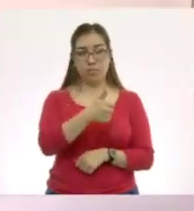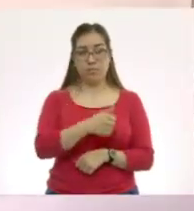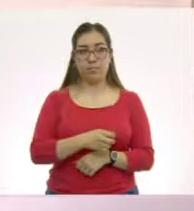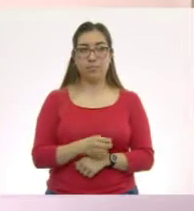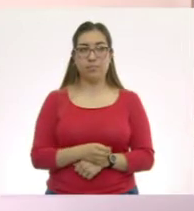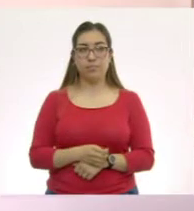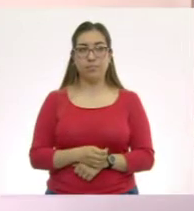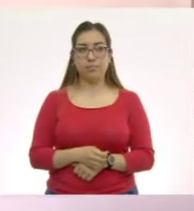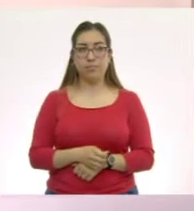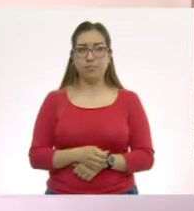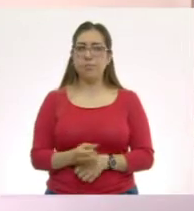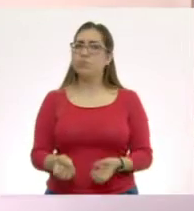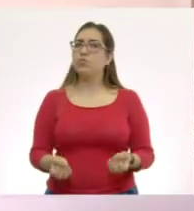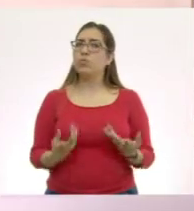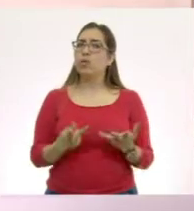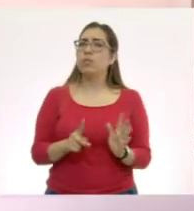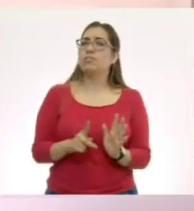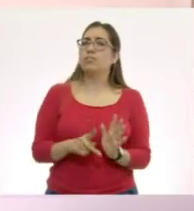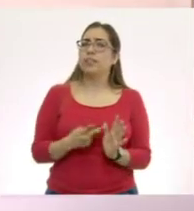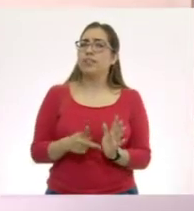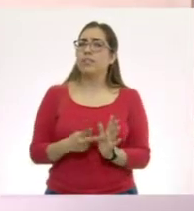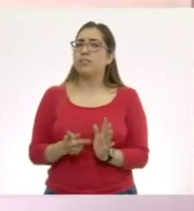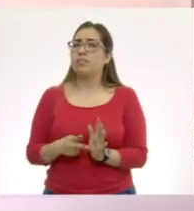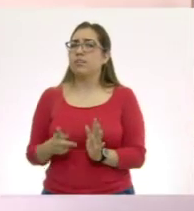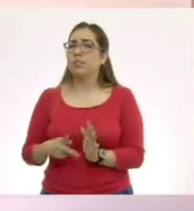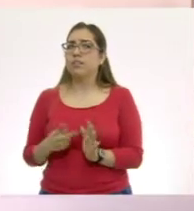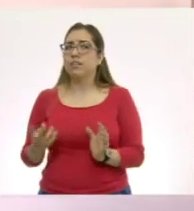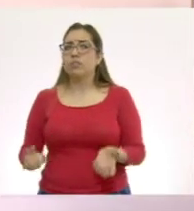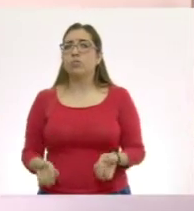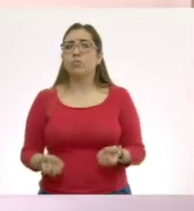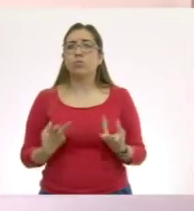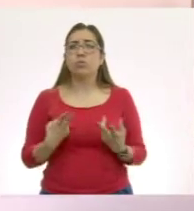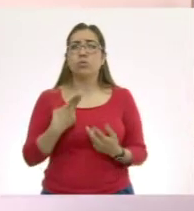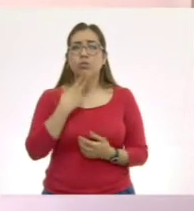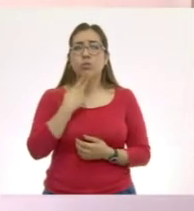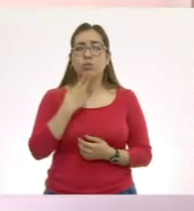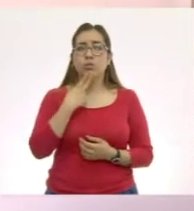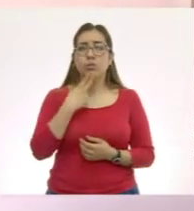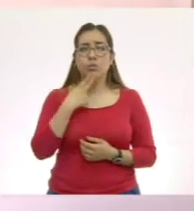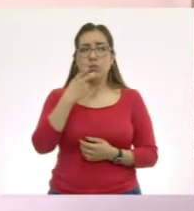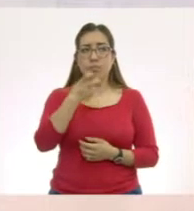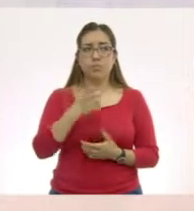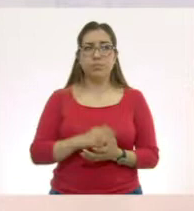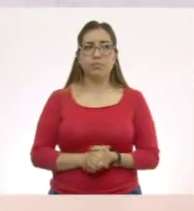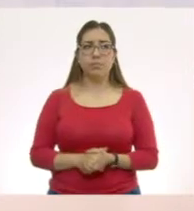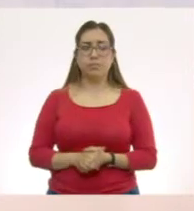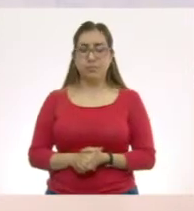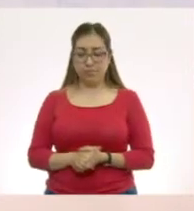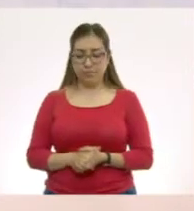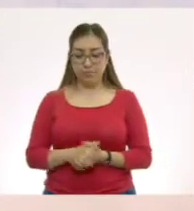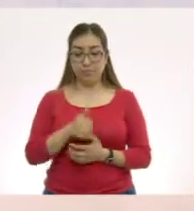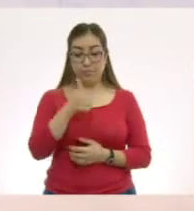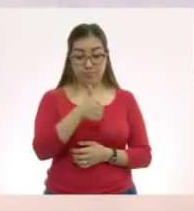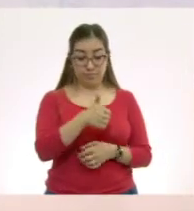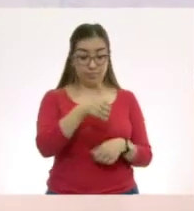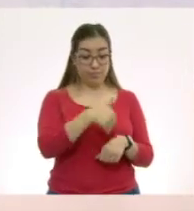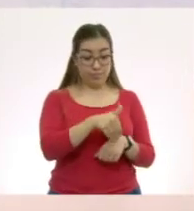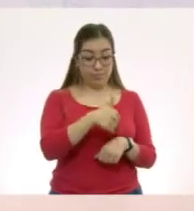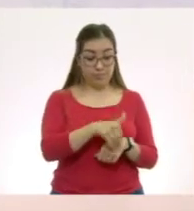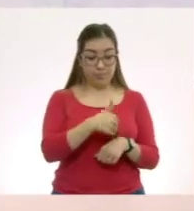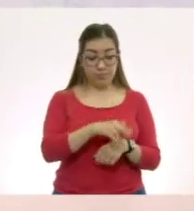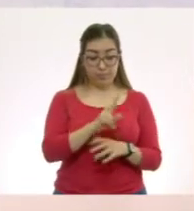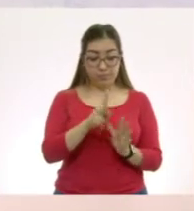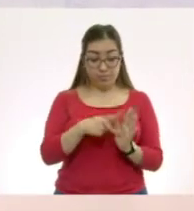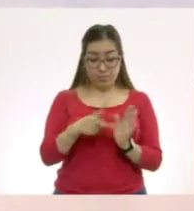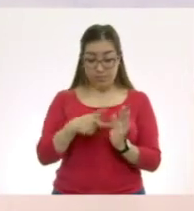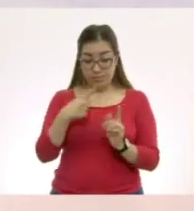número 6. ¿Cuántas veces voy a sumar el número 6? El número 6 se va a